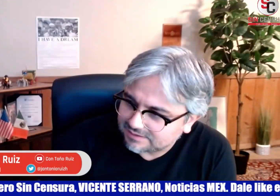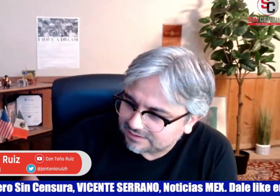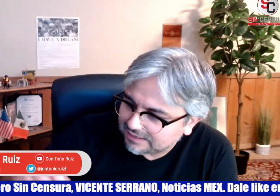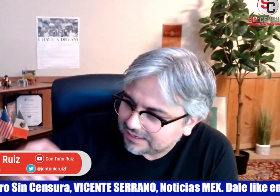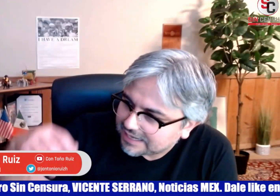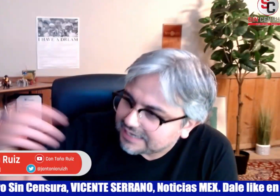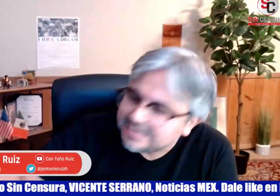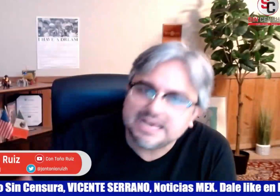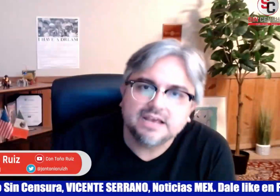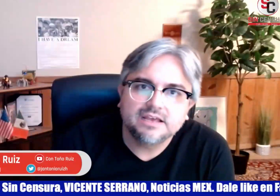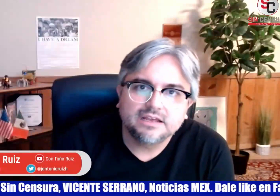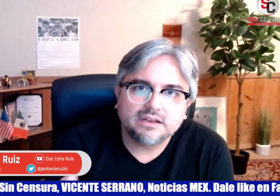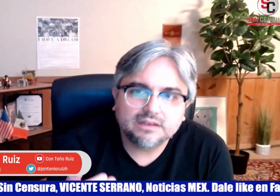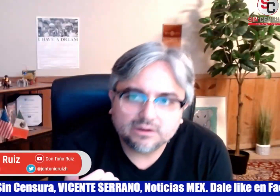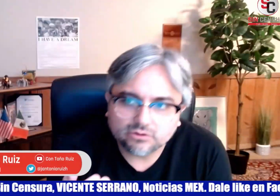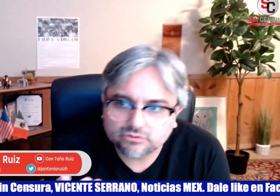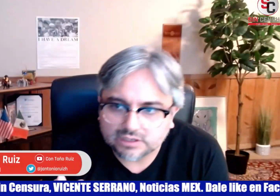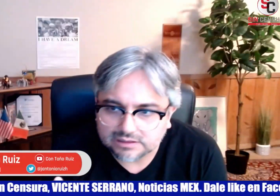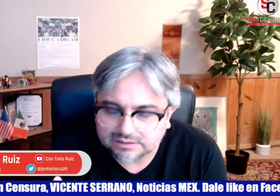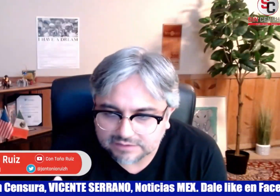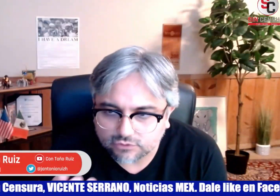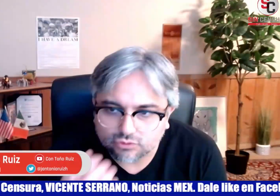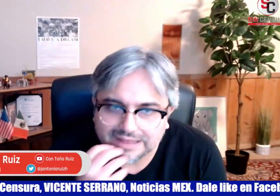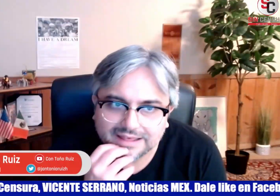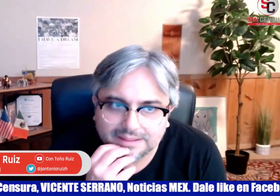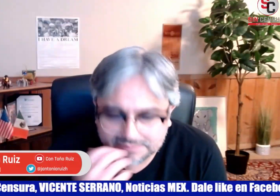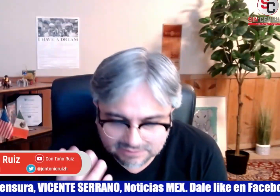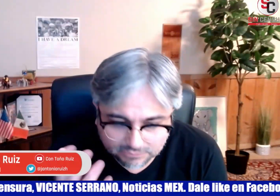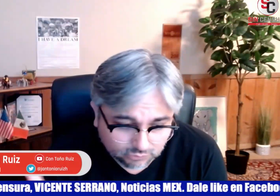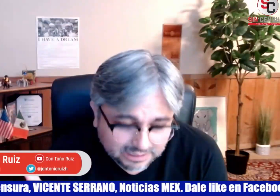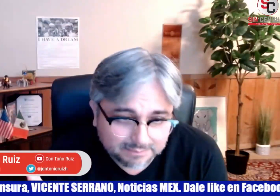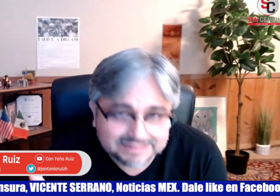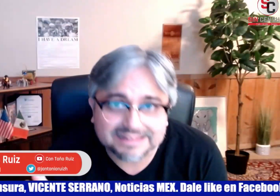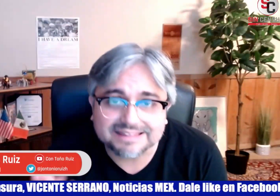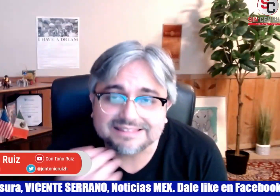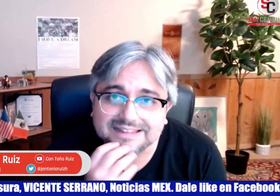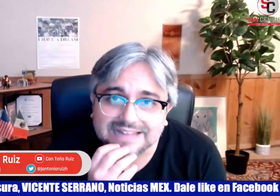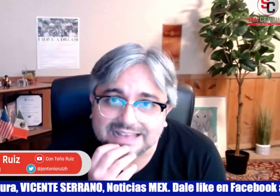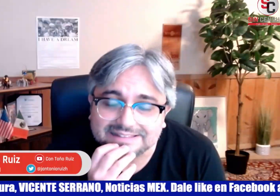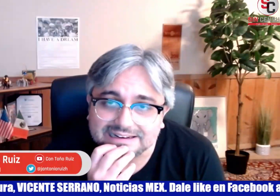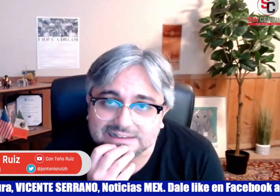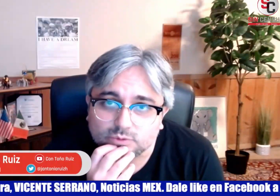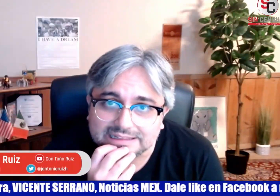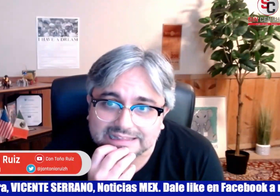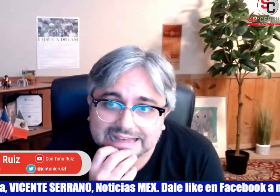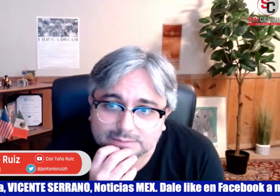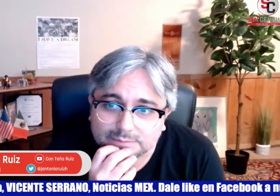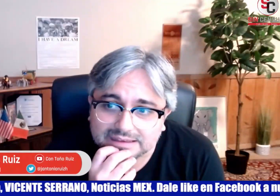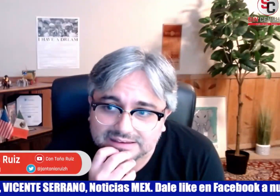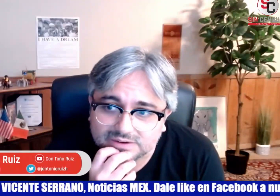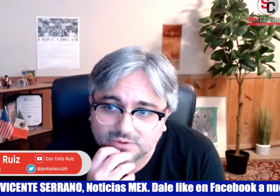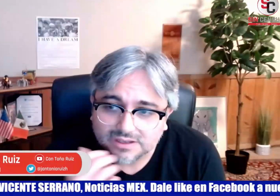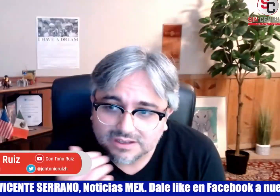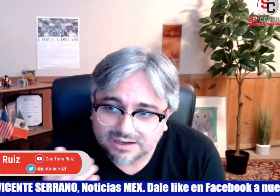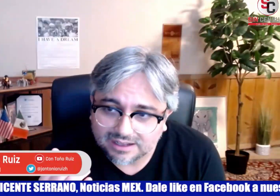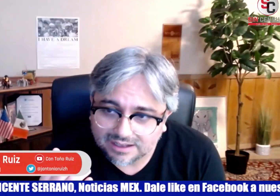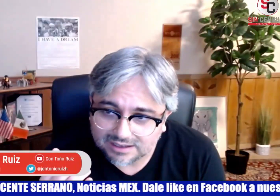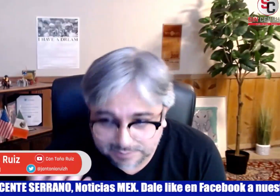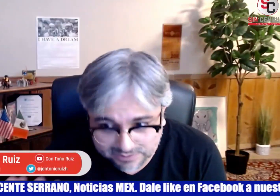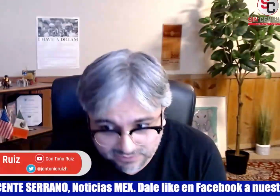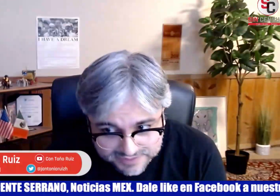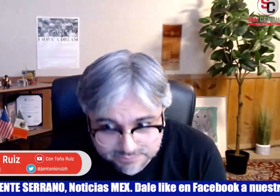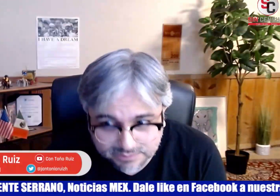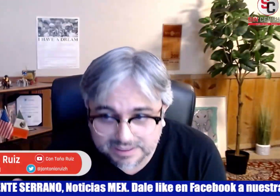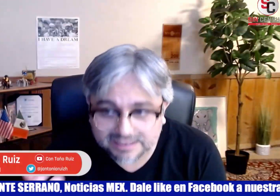que desde la lejanía los que desafortunadamente detentan la intelectualidad en México,